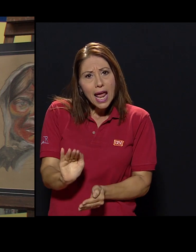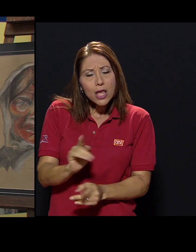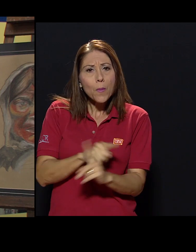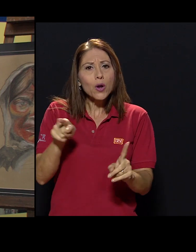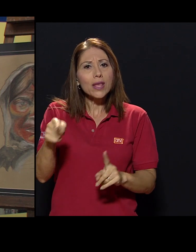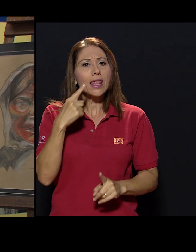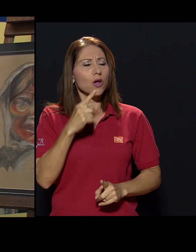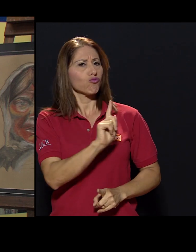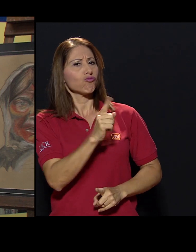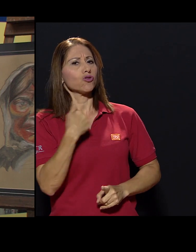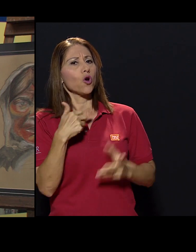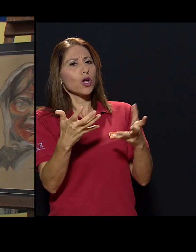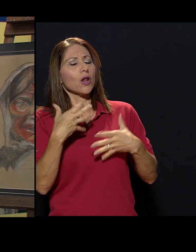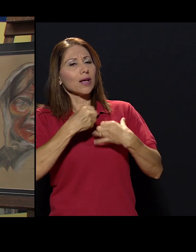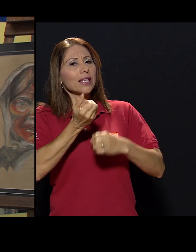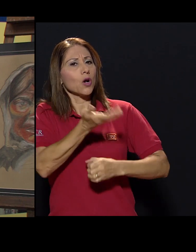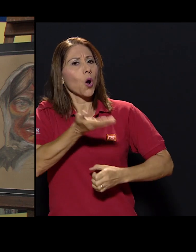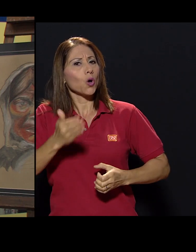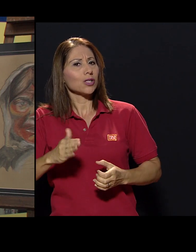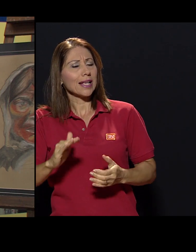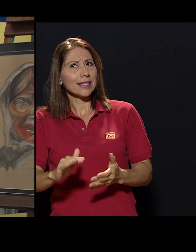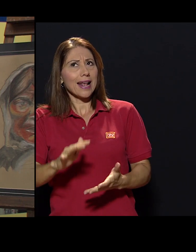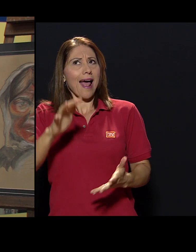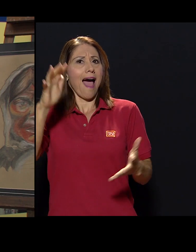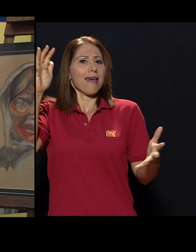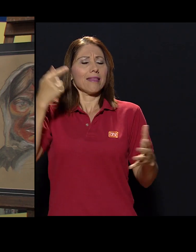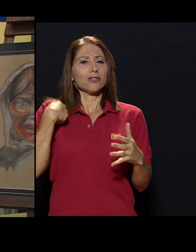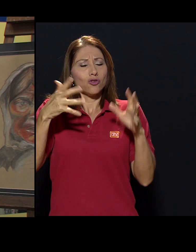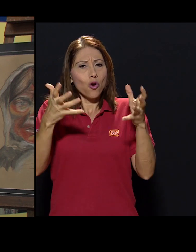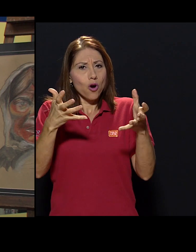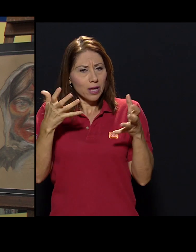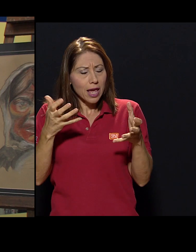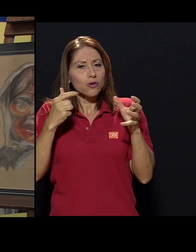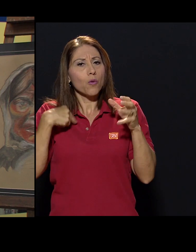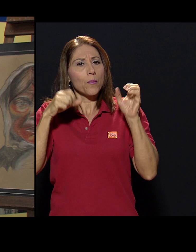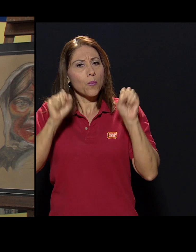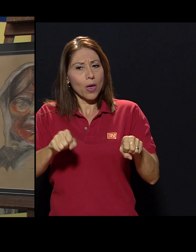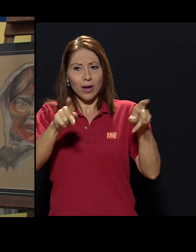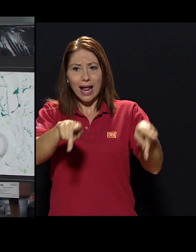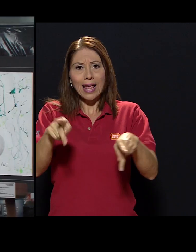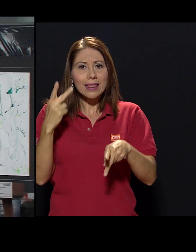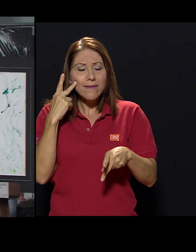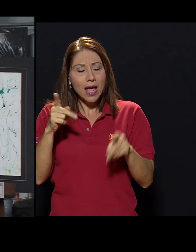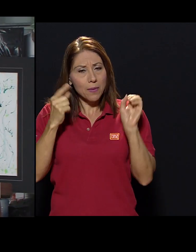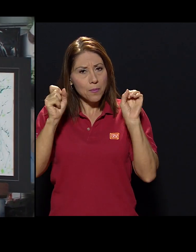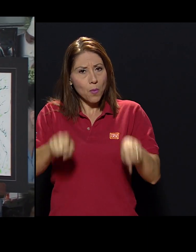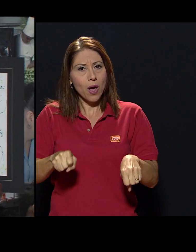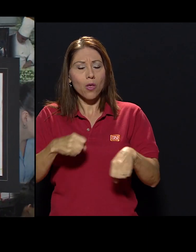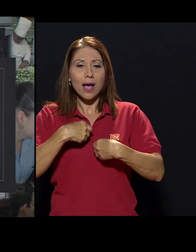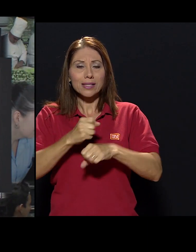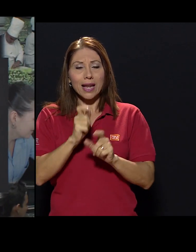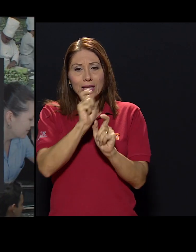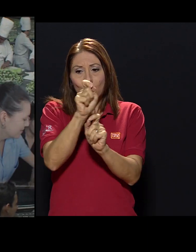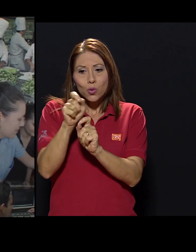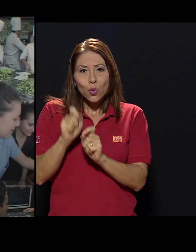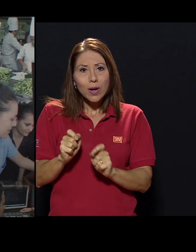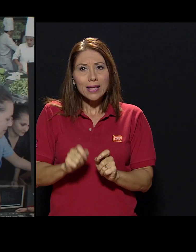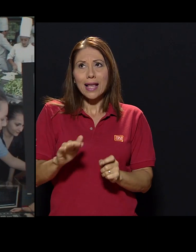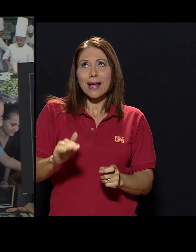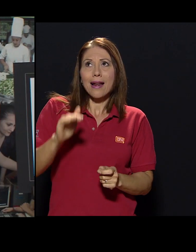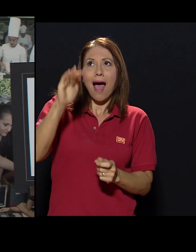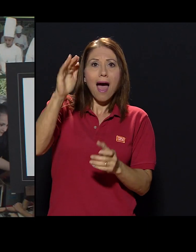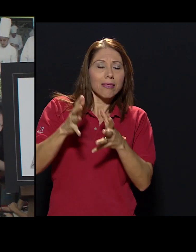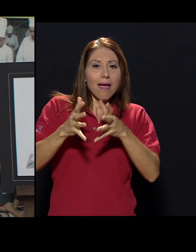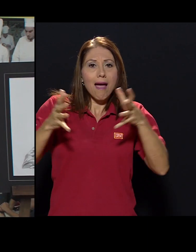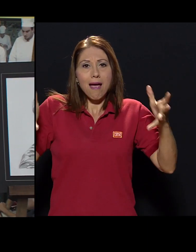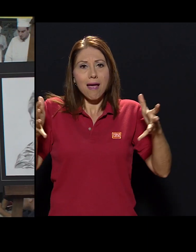Nos dijo No, yo quiero Hacer cosas grandes Y que la gente Vea que uno puede Dibujar en grande Y puede hacer Esculturas en grande Y que tiene La misma capacidad